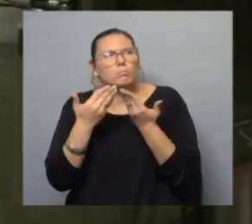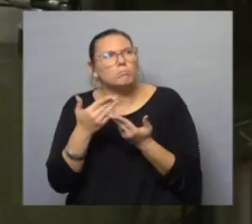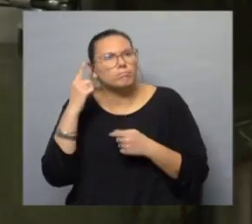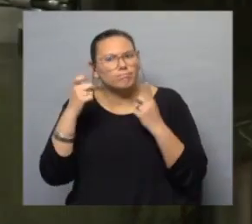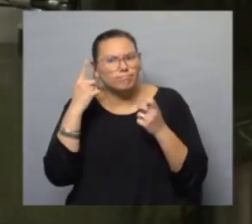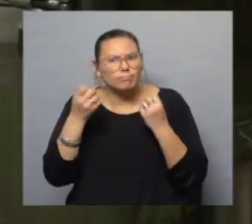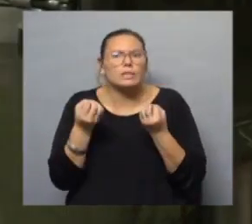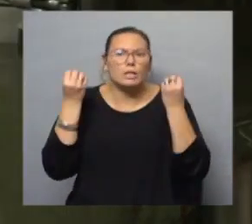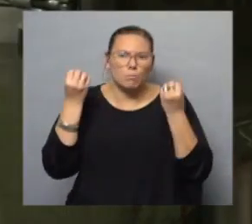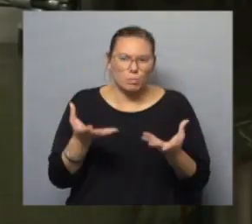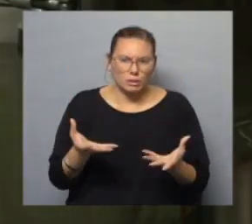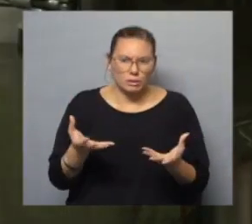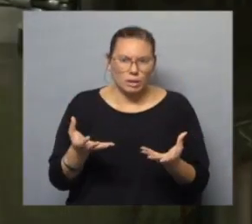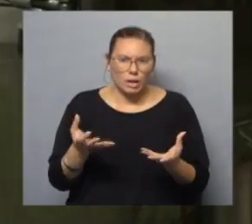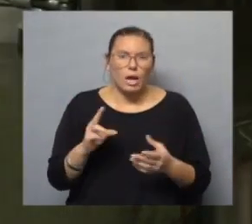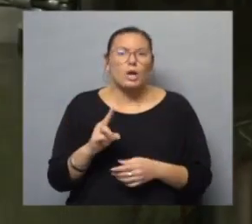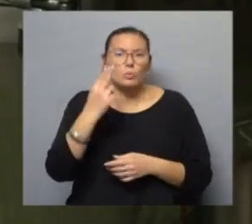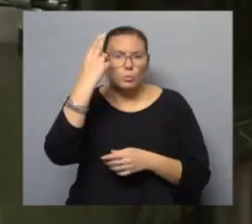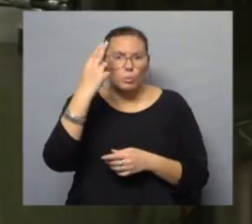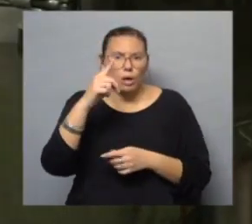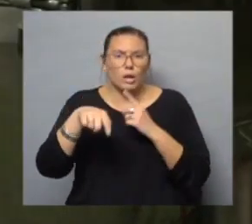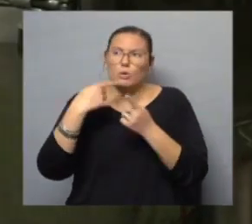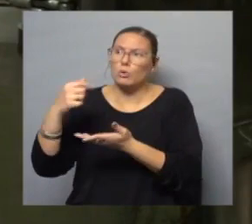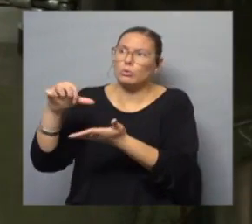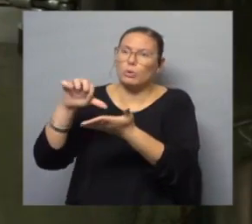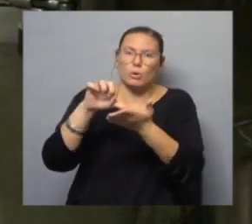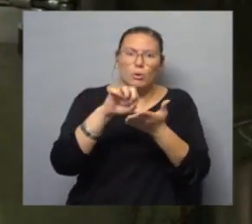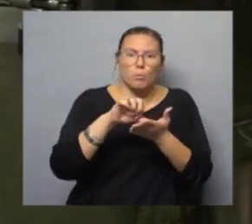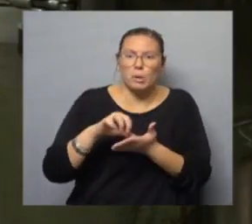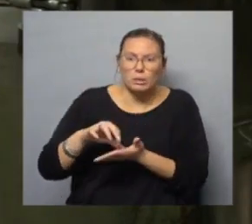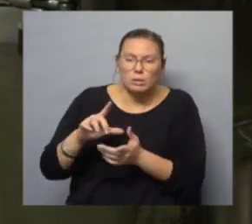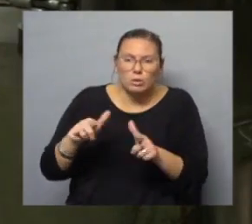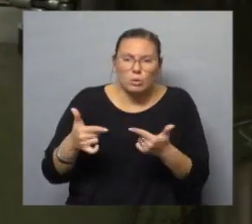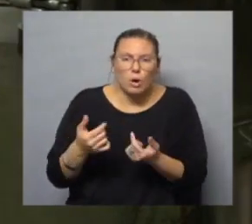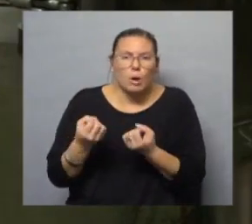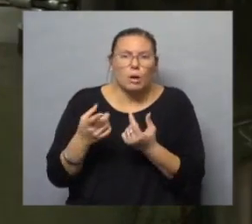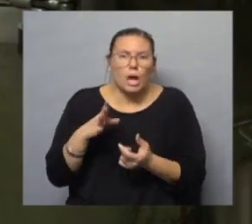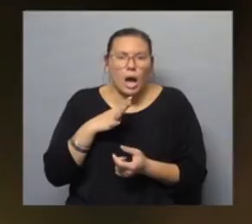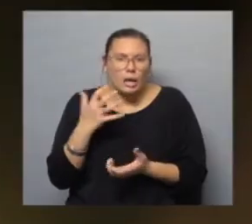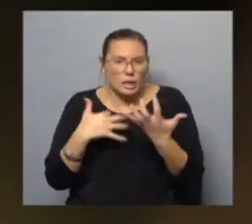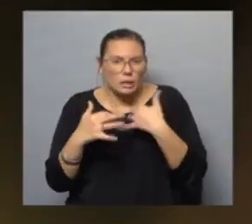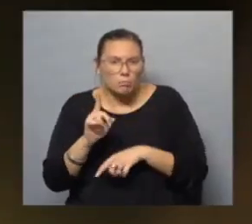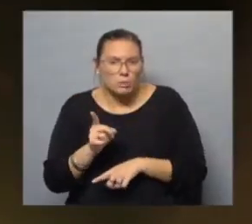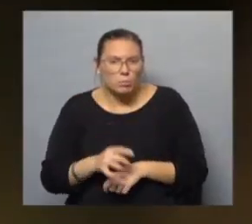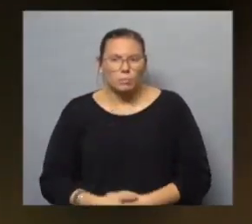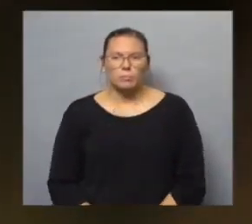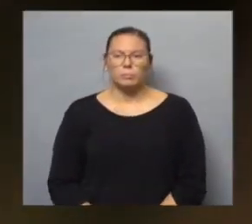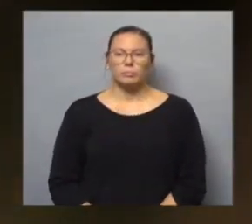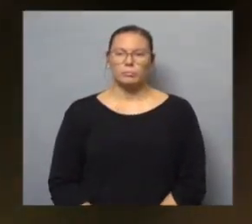que está ocurriendo en Uruguay que no ocurre en otros lugares donde se encuentra esta especie?